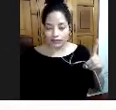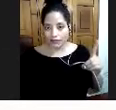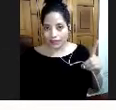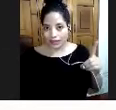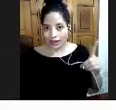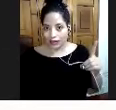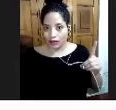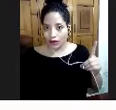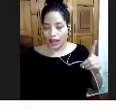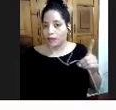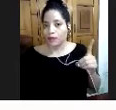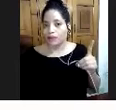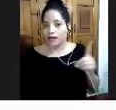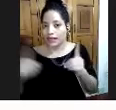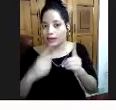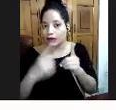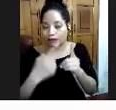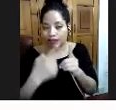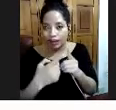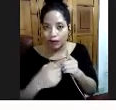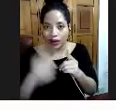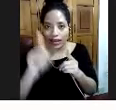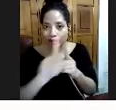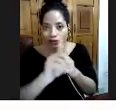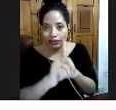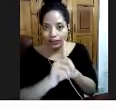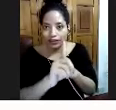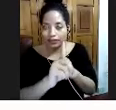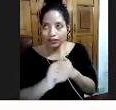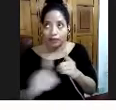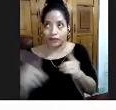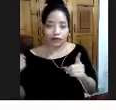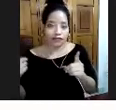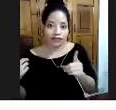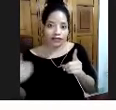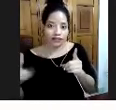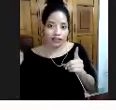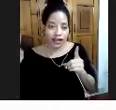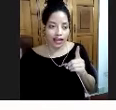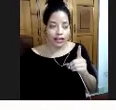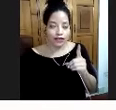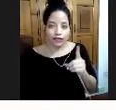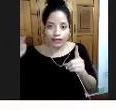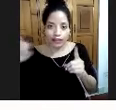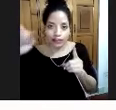enlace sumamente largo, es muy probable que no nos fijemos que algo no está bien, que probablemente no diga